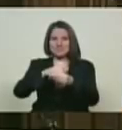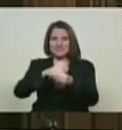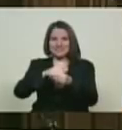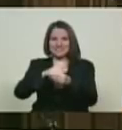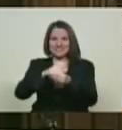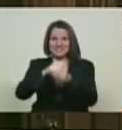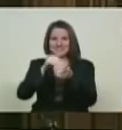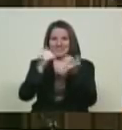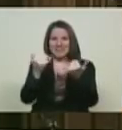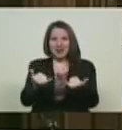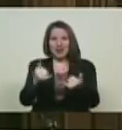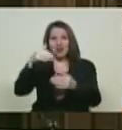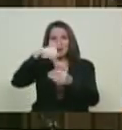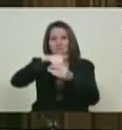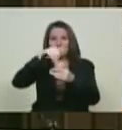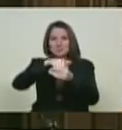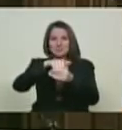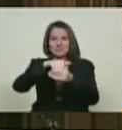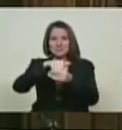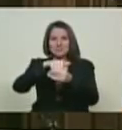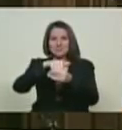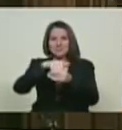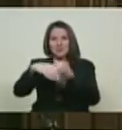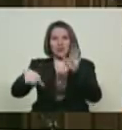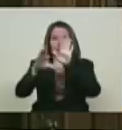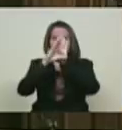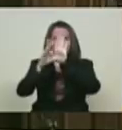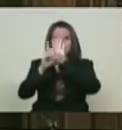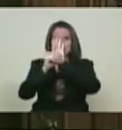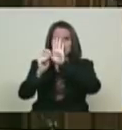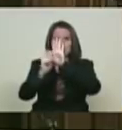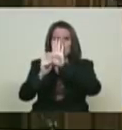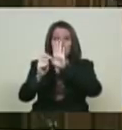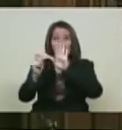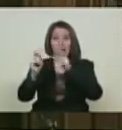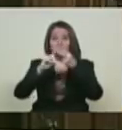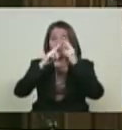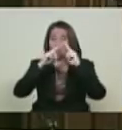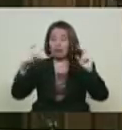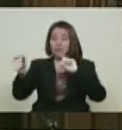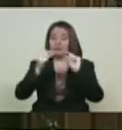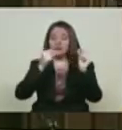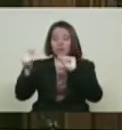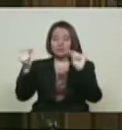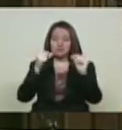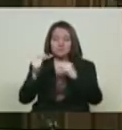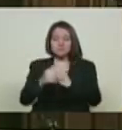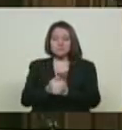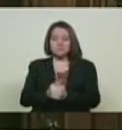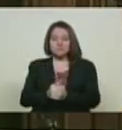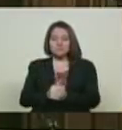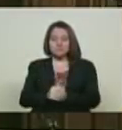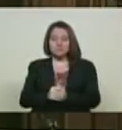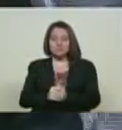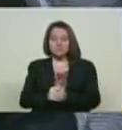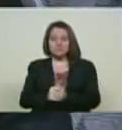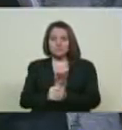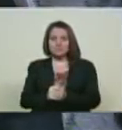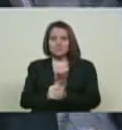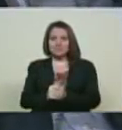con votos, con la Constitución, en paz, en debate de ideas, en libres comicios.